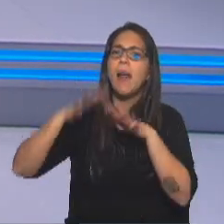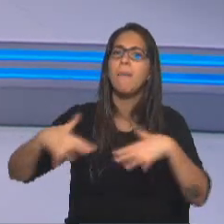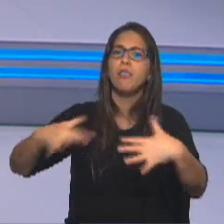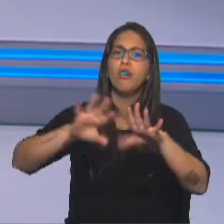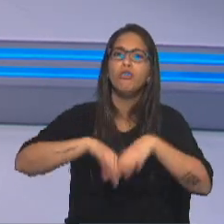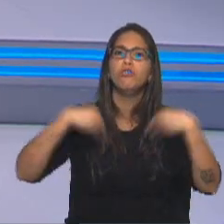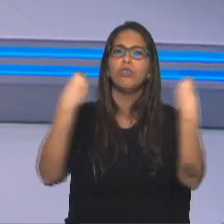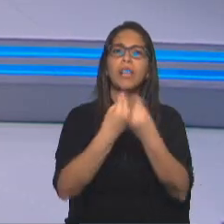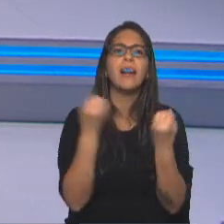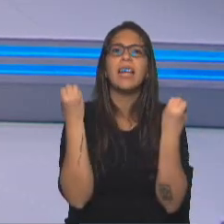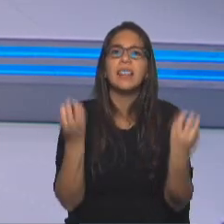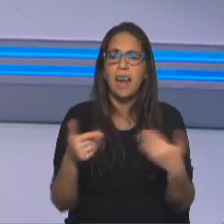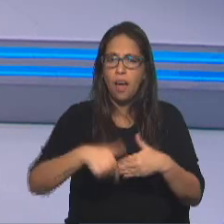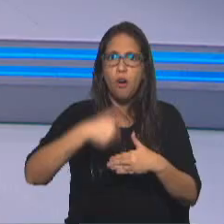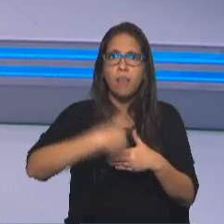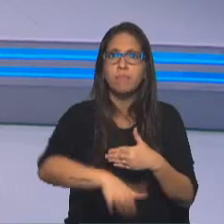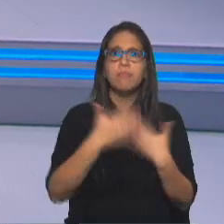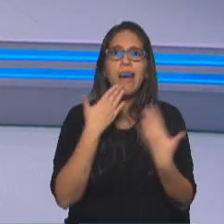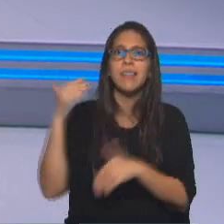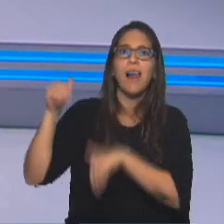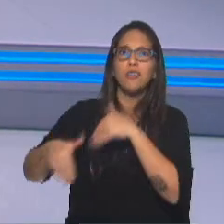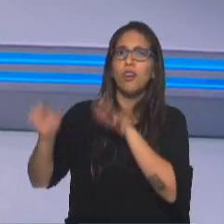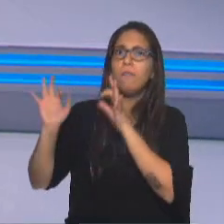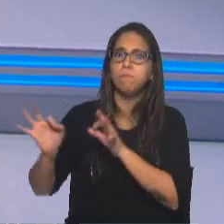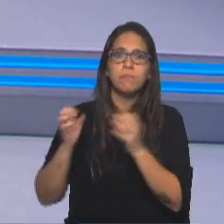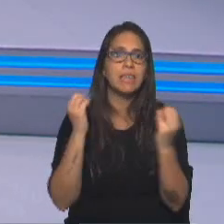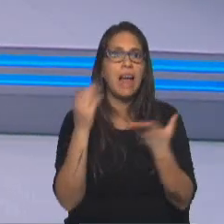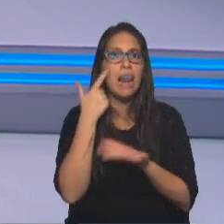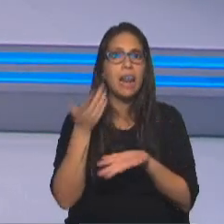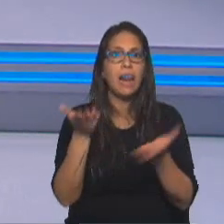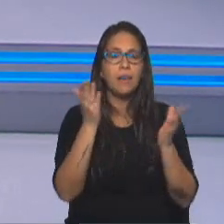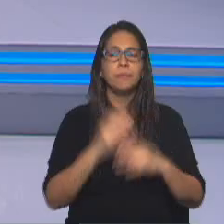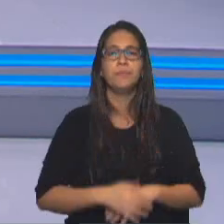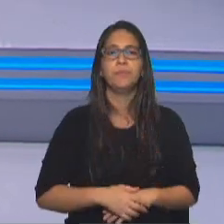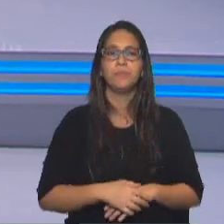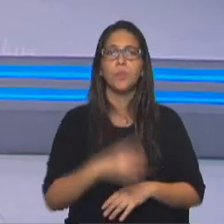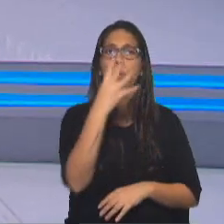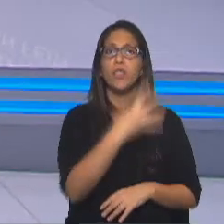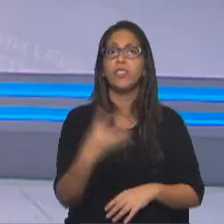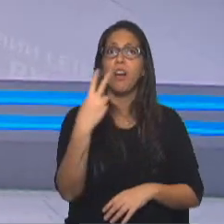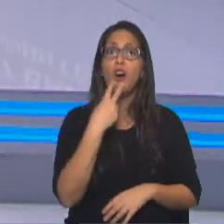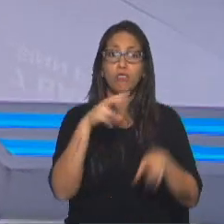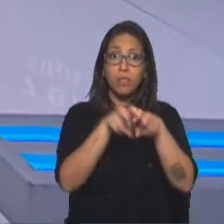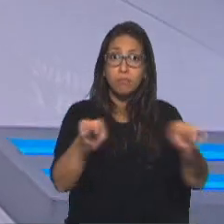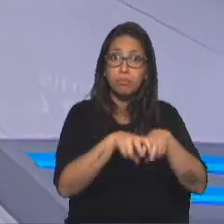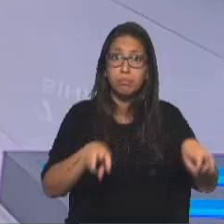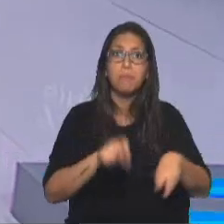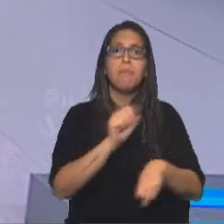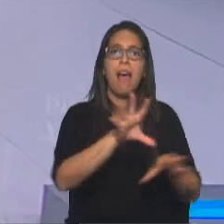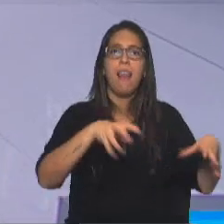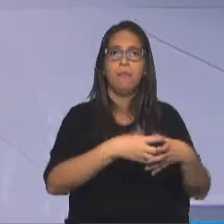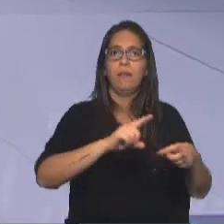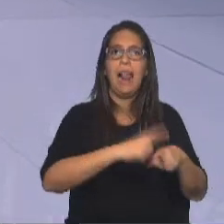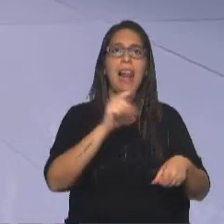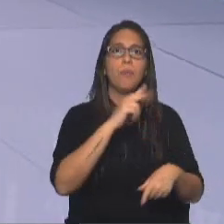el Parlamento a partir de los comicios? Aquí está, Leticia. Sí, 411 bancas para el laborismo. Esto es